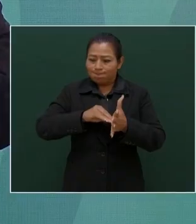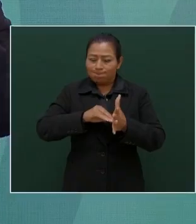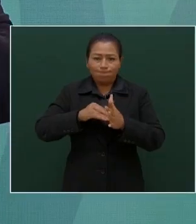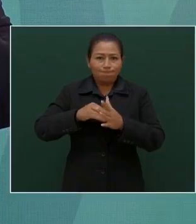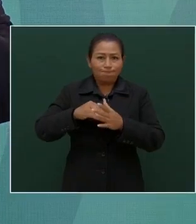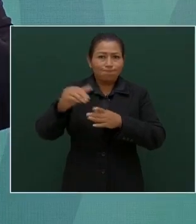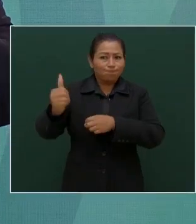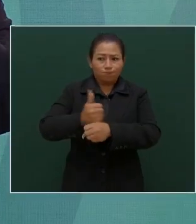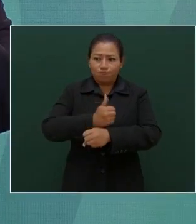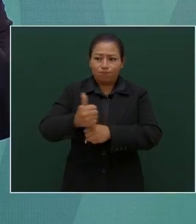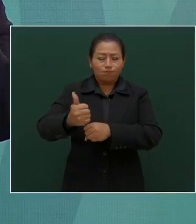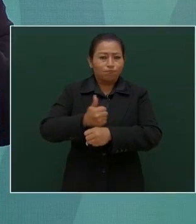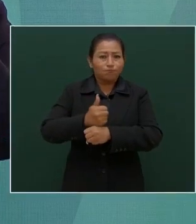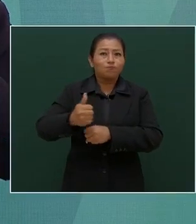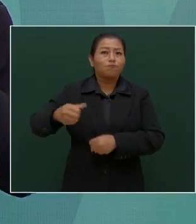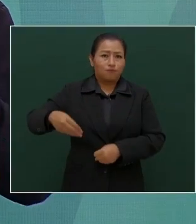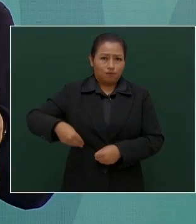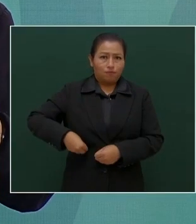los de